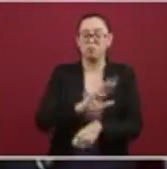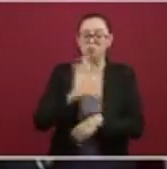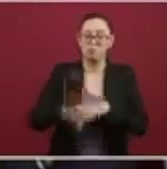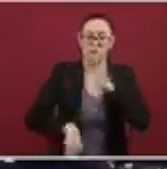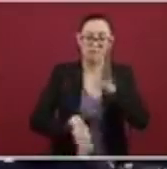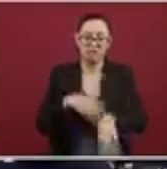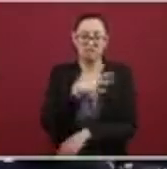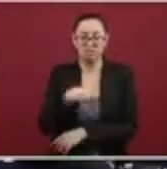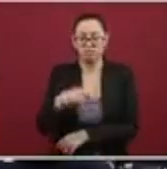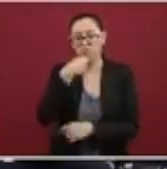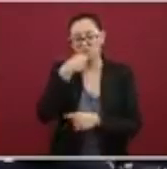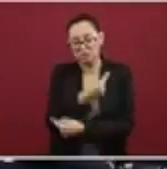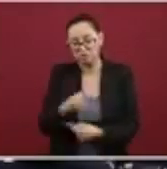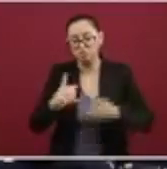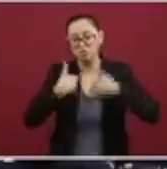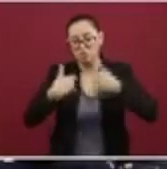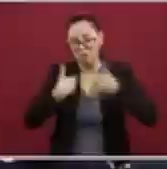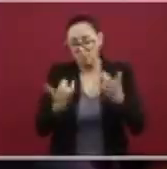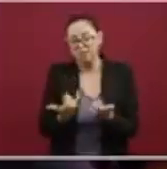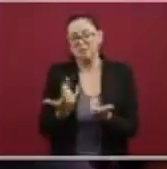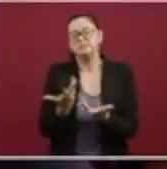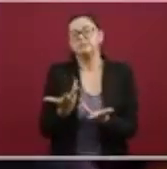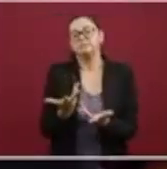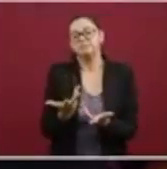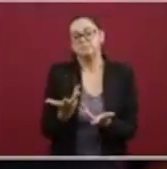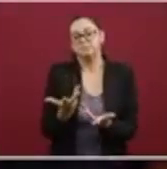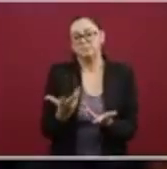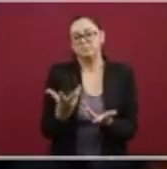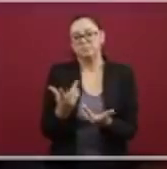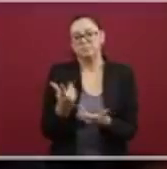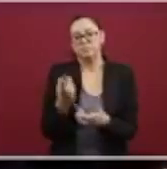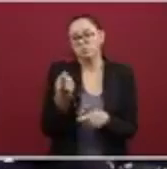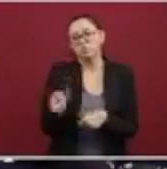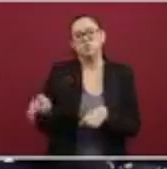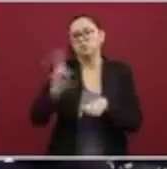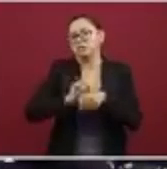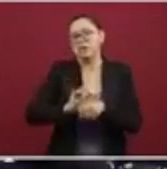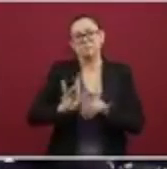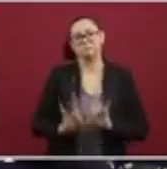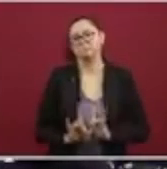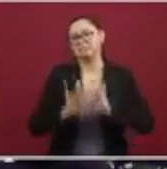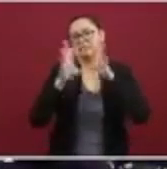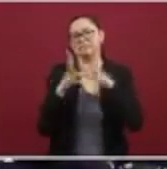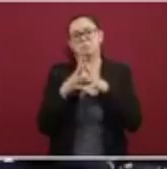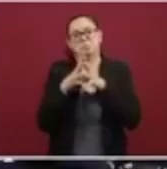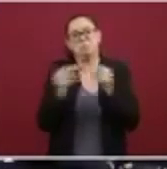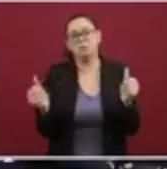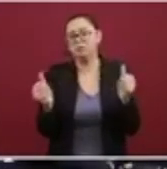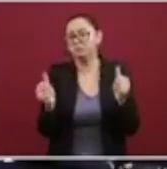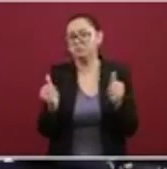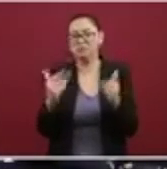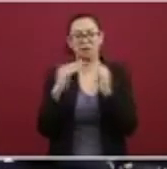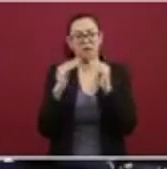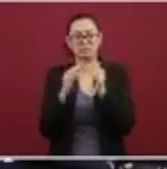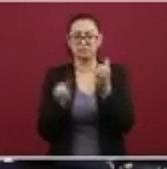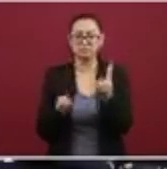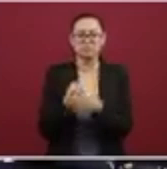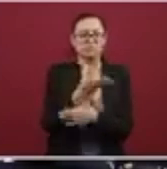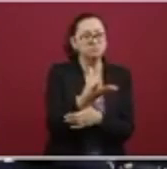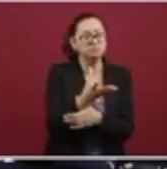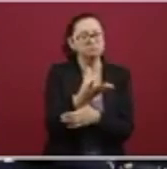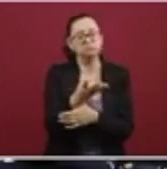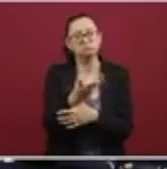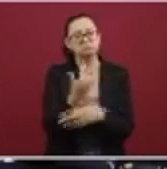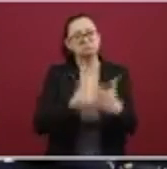a esas familias, a esas mamás que perdieron en un día común, en un día cualquiera, a alguien que salió de su casa y no